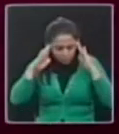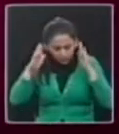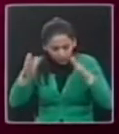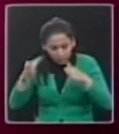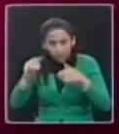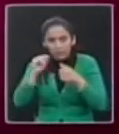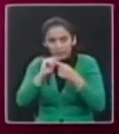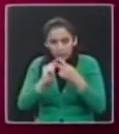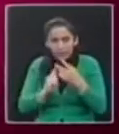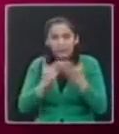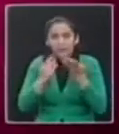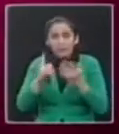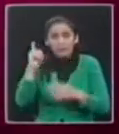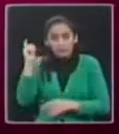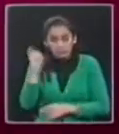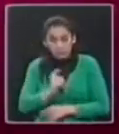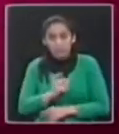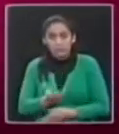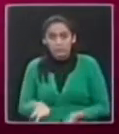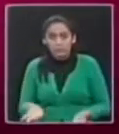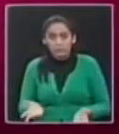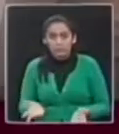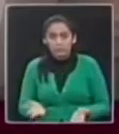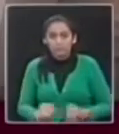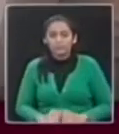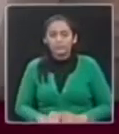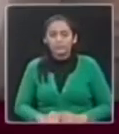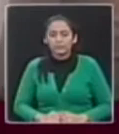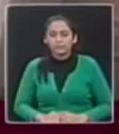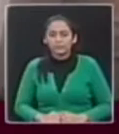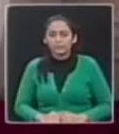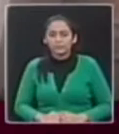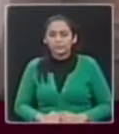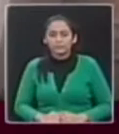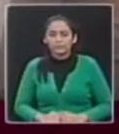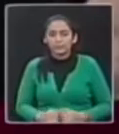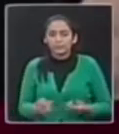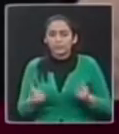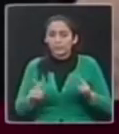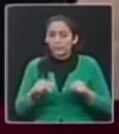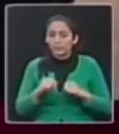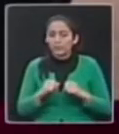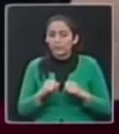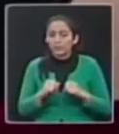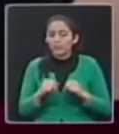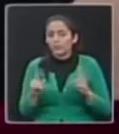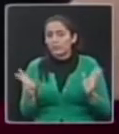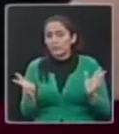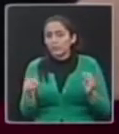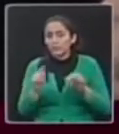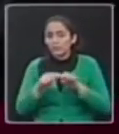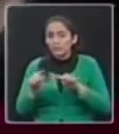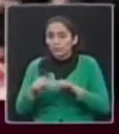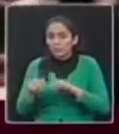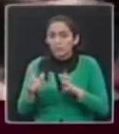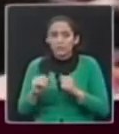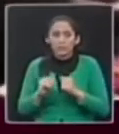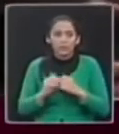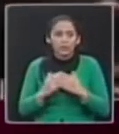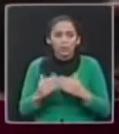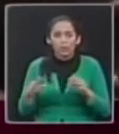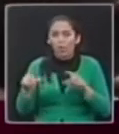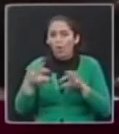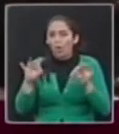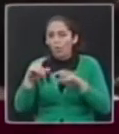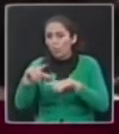ser comercializada, primeramente tiene que ser validada. Poner a trabajar recursos no explotados con una buena estrategia comunicacional